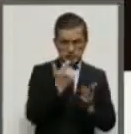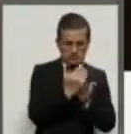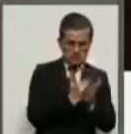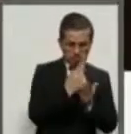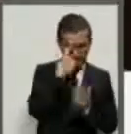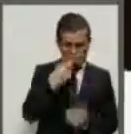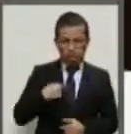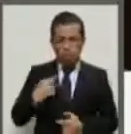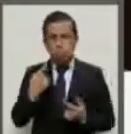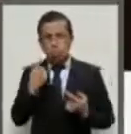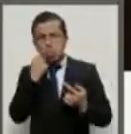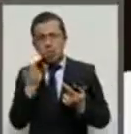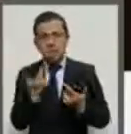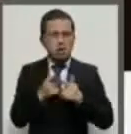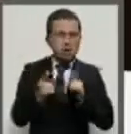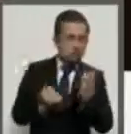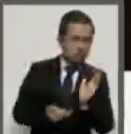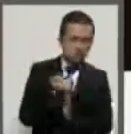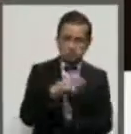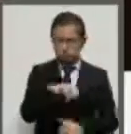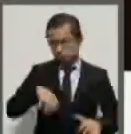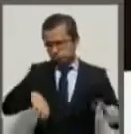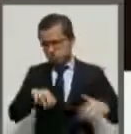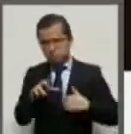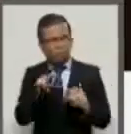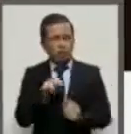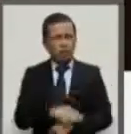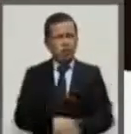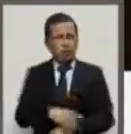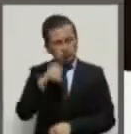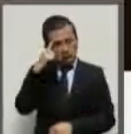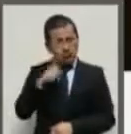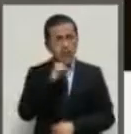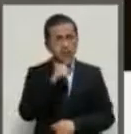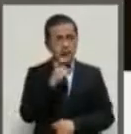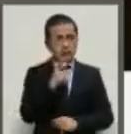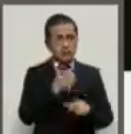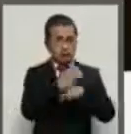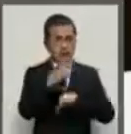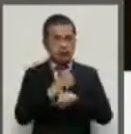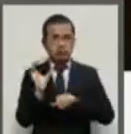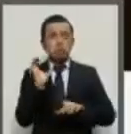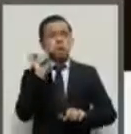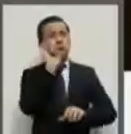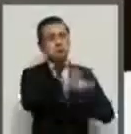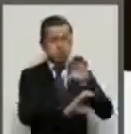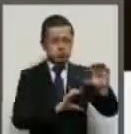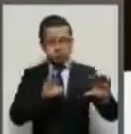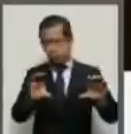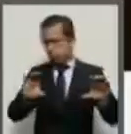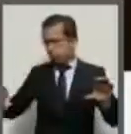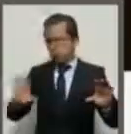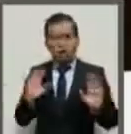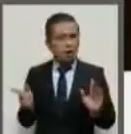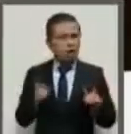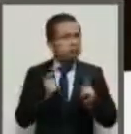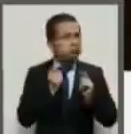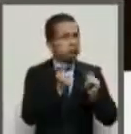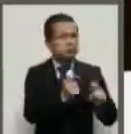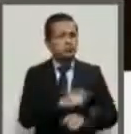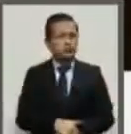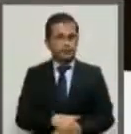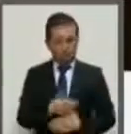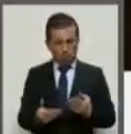termina con el regateo de los recursos a las entidades federativas. Ahora, los gobernadores ya no tendrán que